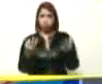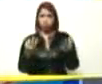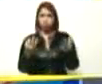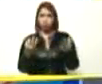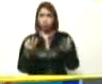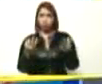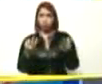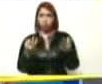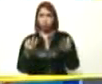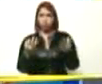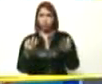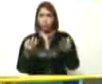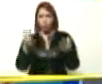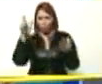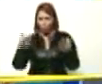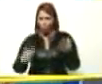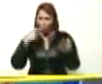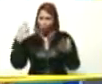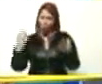brillante,